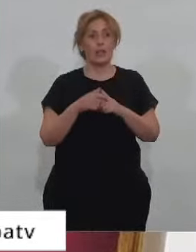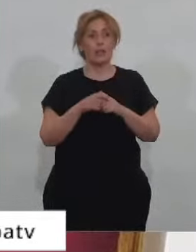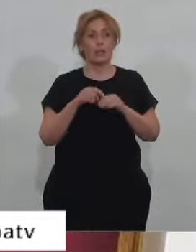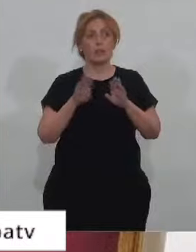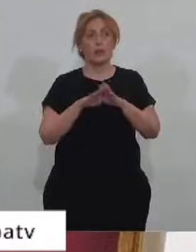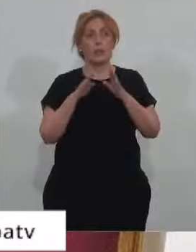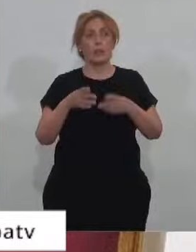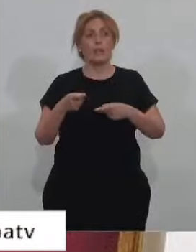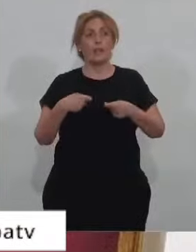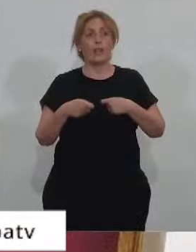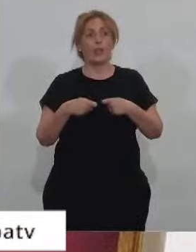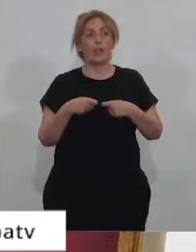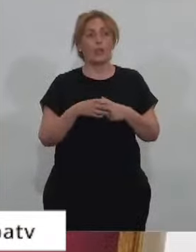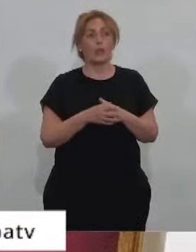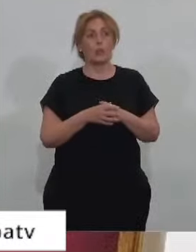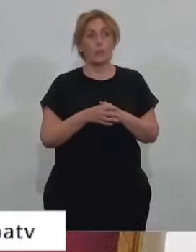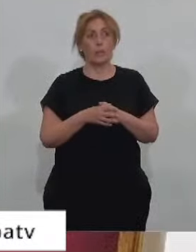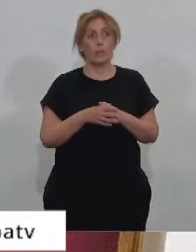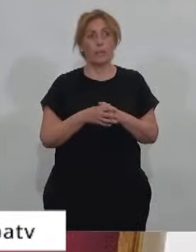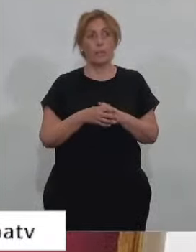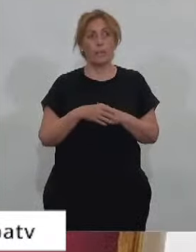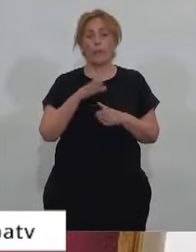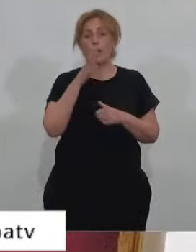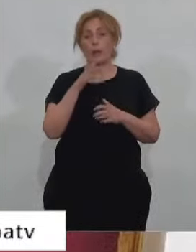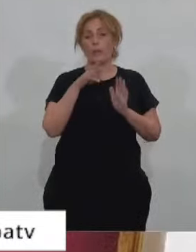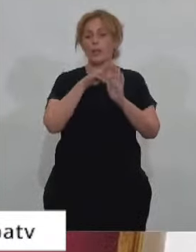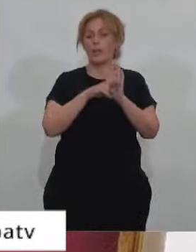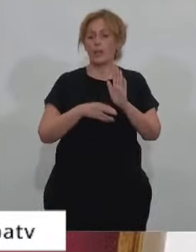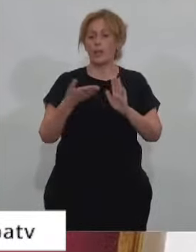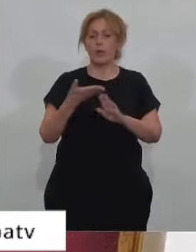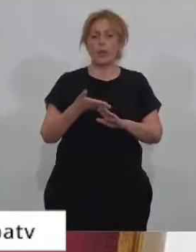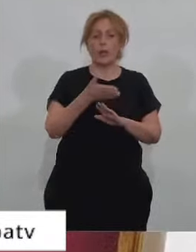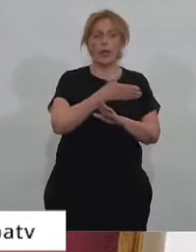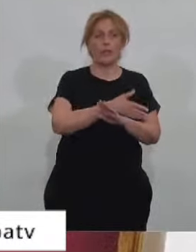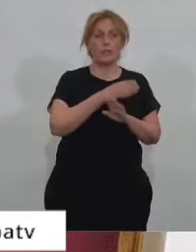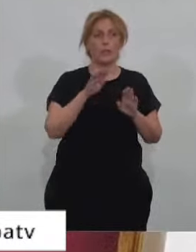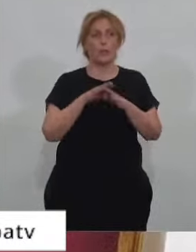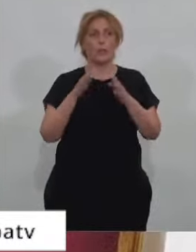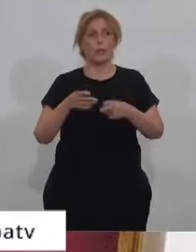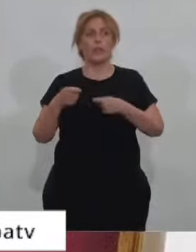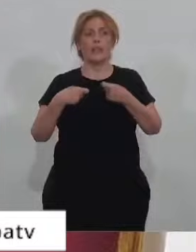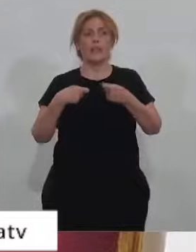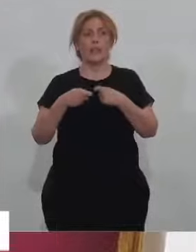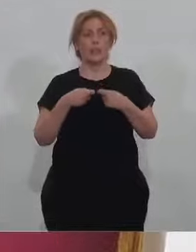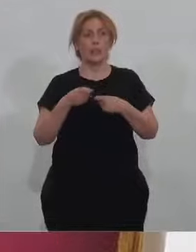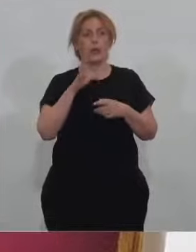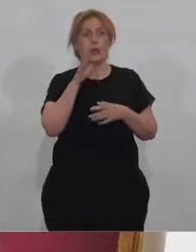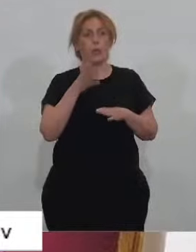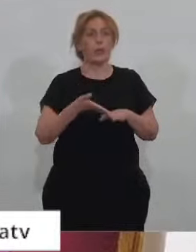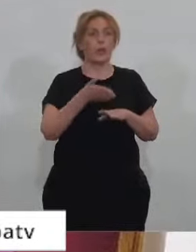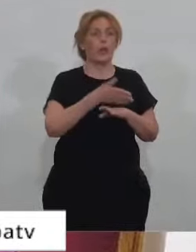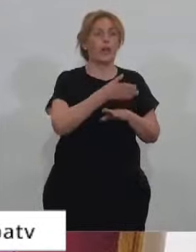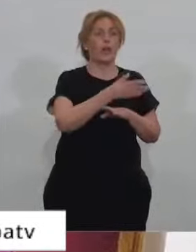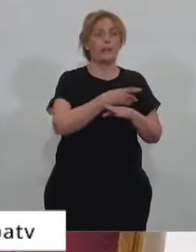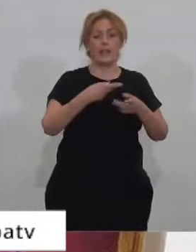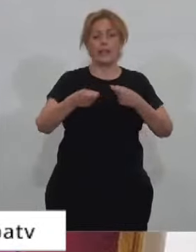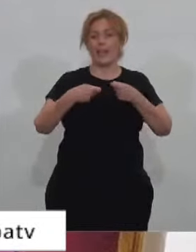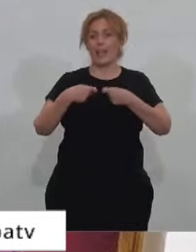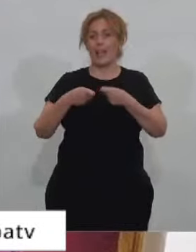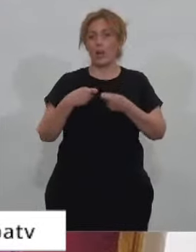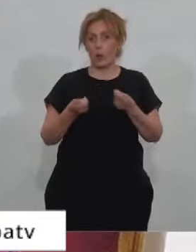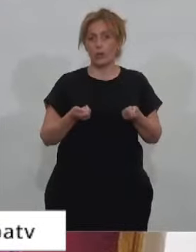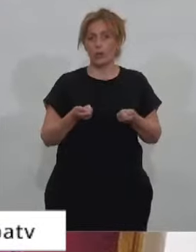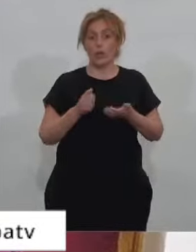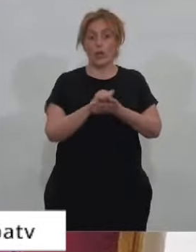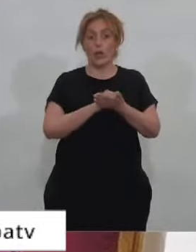reglamento previamente tiene que pasar por mesa de negociación, por lo tanto, hay que negociarlo con los sindicatos. Y el borrador del reglamento se llevó a la mesa de negociación